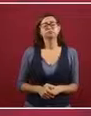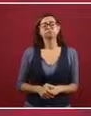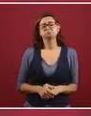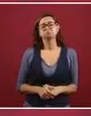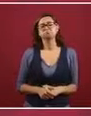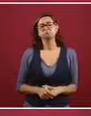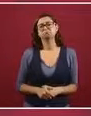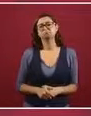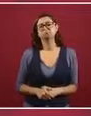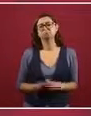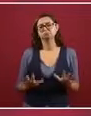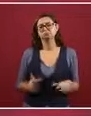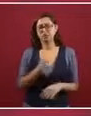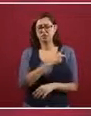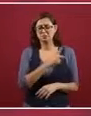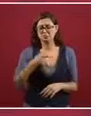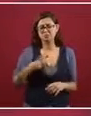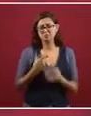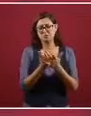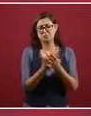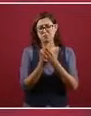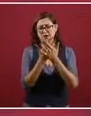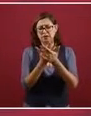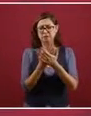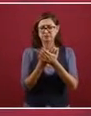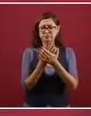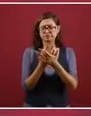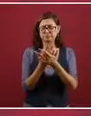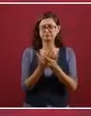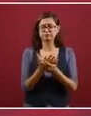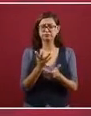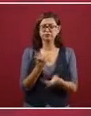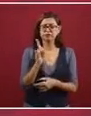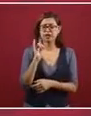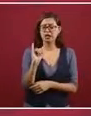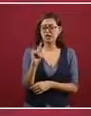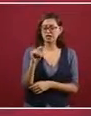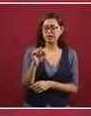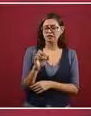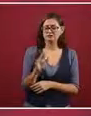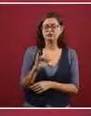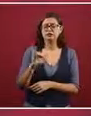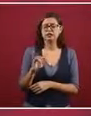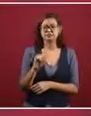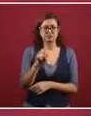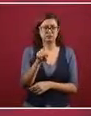que termine la investigación que ofreció Interjet.